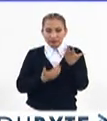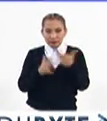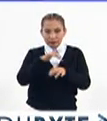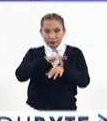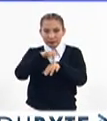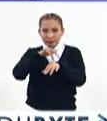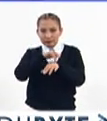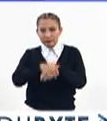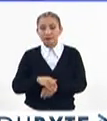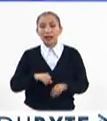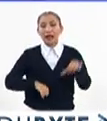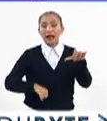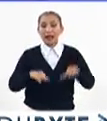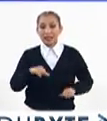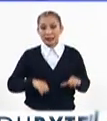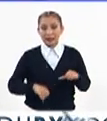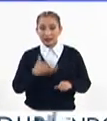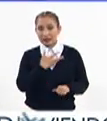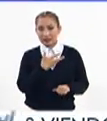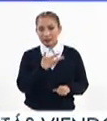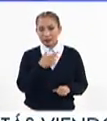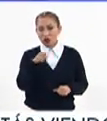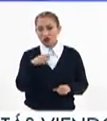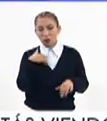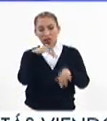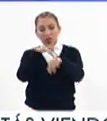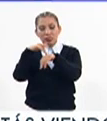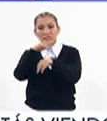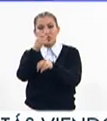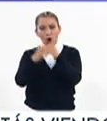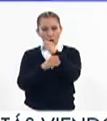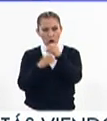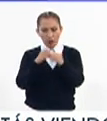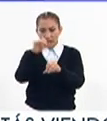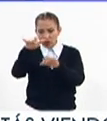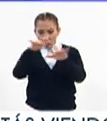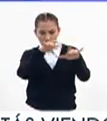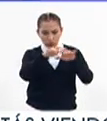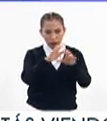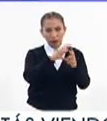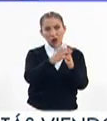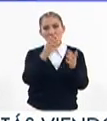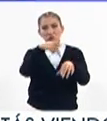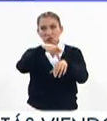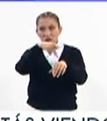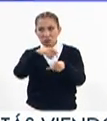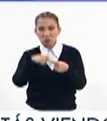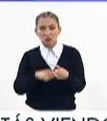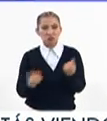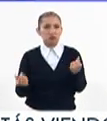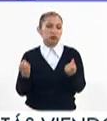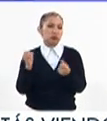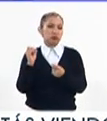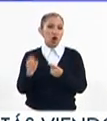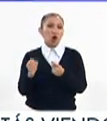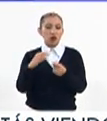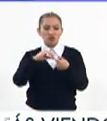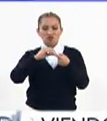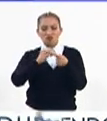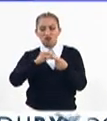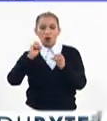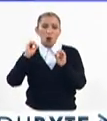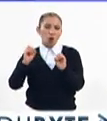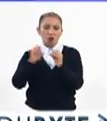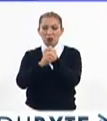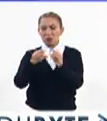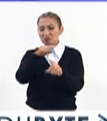tacto. En nuestras actividades tenemos que tocar ciertos objetos, tenemos diversos objetos, ya sean rocas o semillas o este